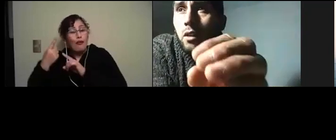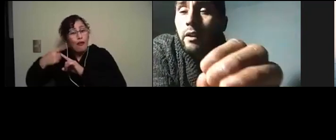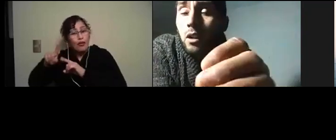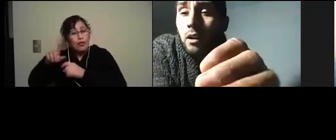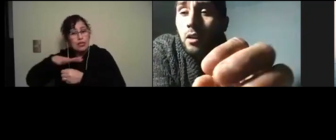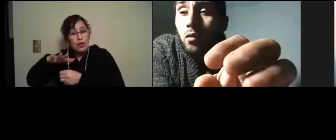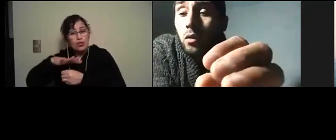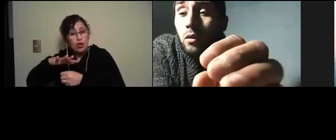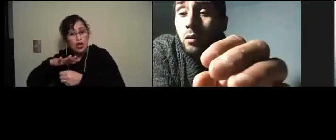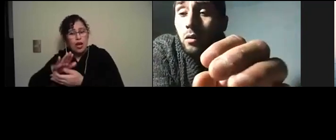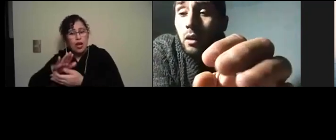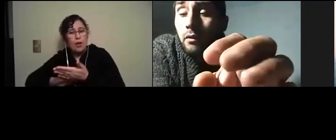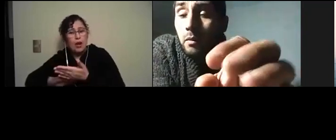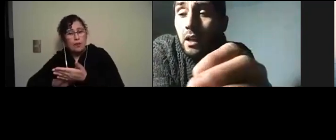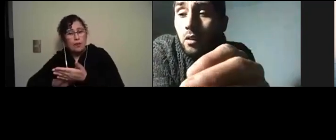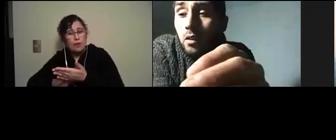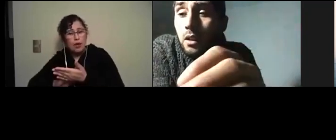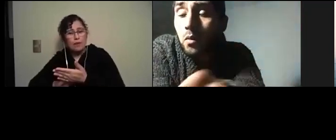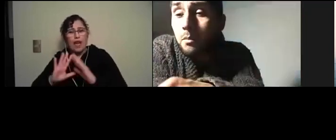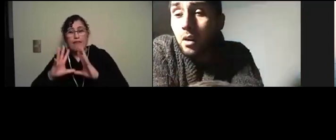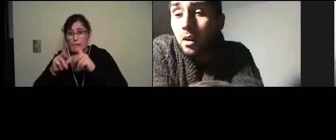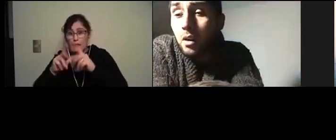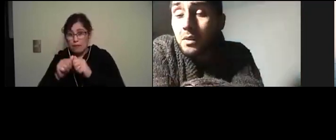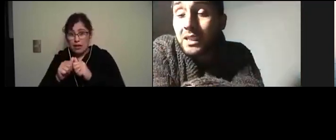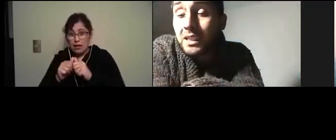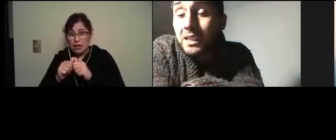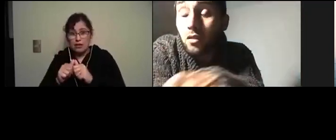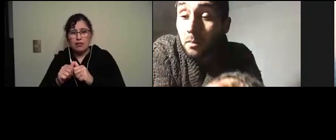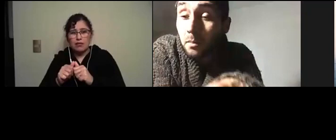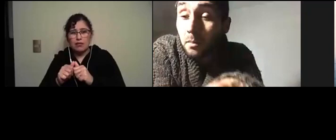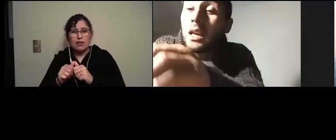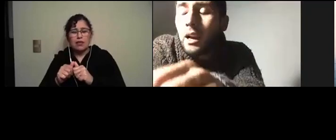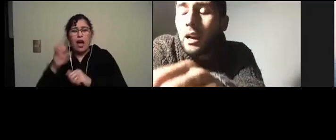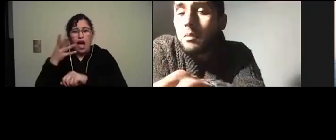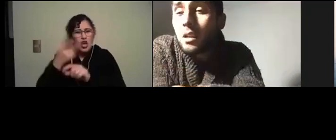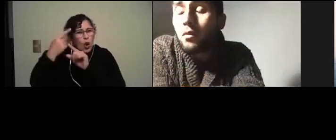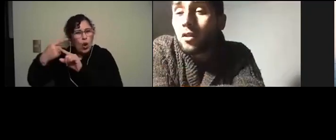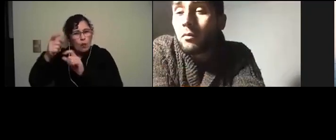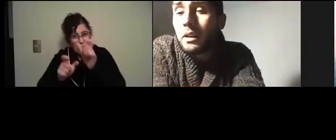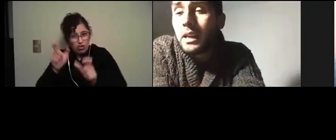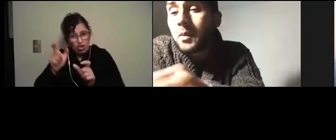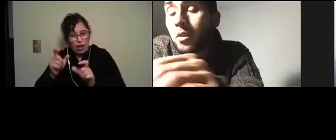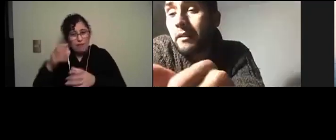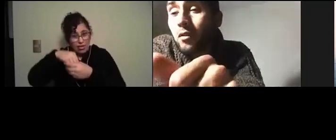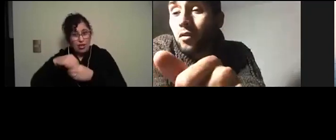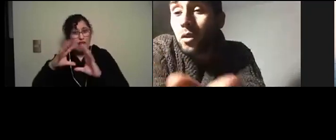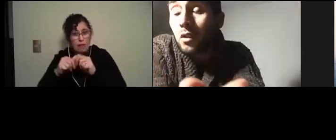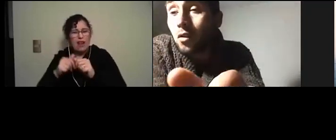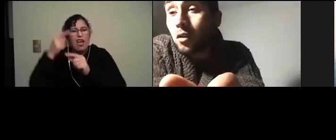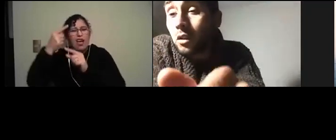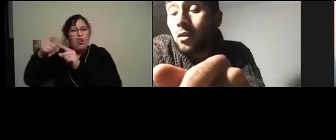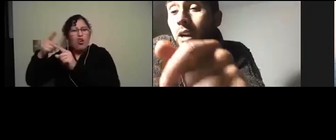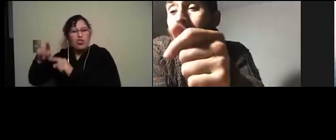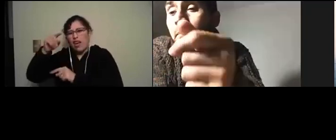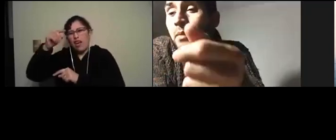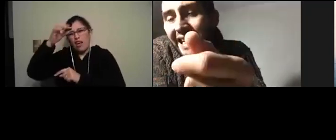vive en una familia donde, por ejemplo, hay presencia de otras patologías, hay mucha disfunción familiar, puede haber consumo de alcohol